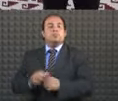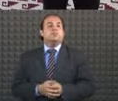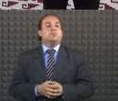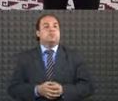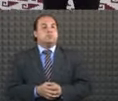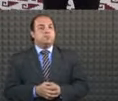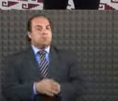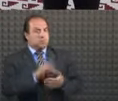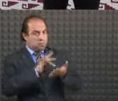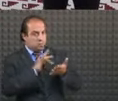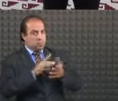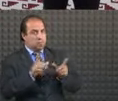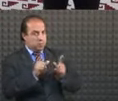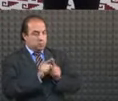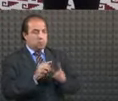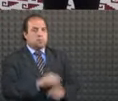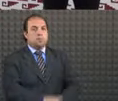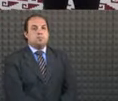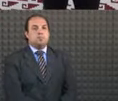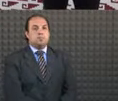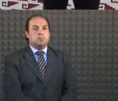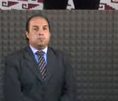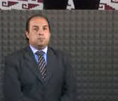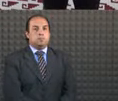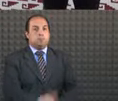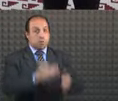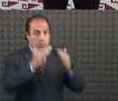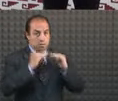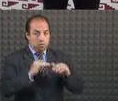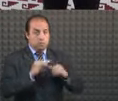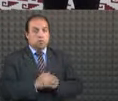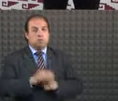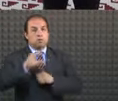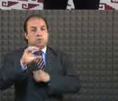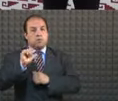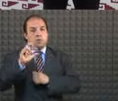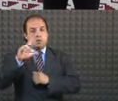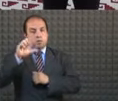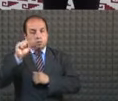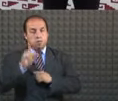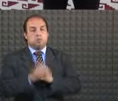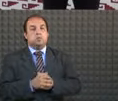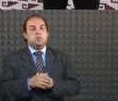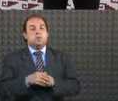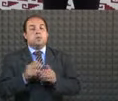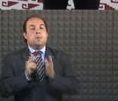Perfecto, doctora, muchas gracias, esto de mi parte. Siguiente pregunta, Carlos Navarro del Heraldo.